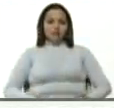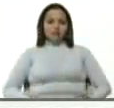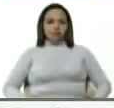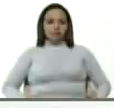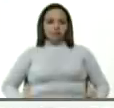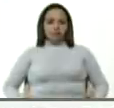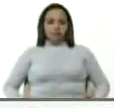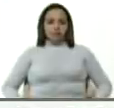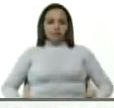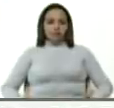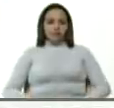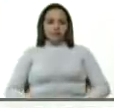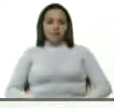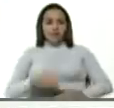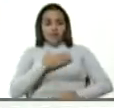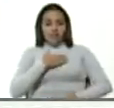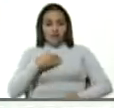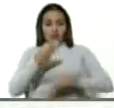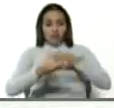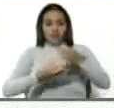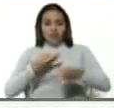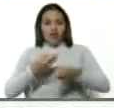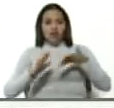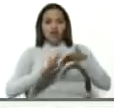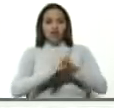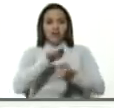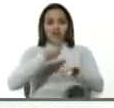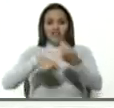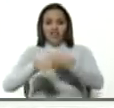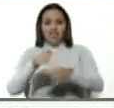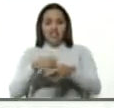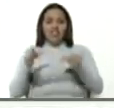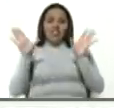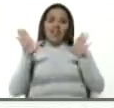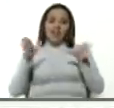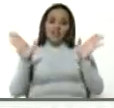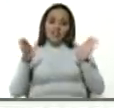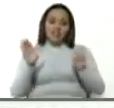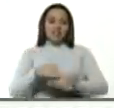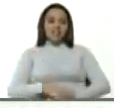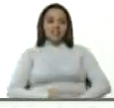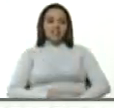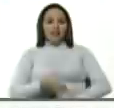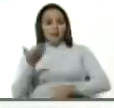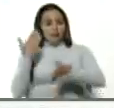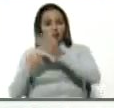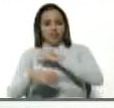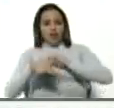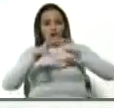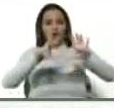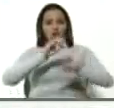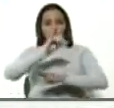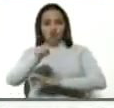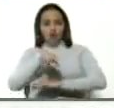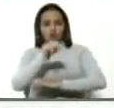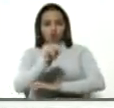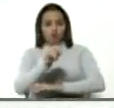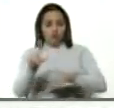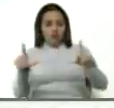Quiero destacar en el primer caso el tráfico ilegal de aves. El pasado 8 de junio, a través de los medios,